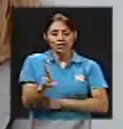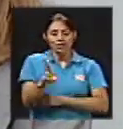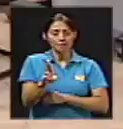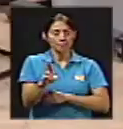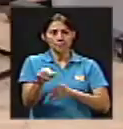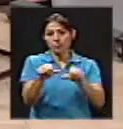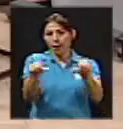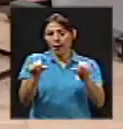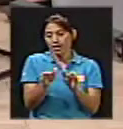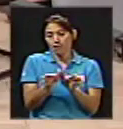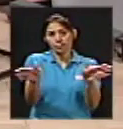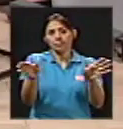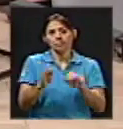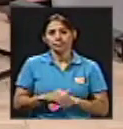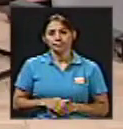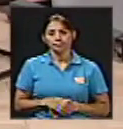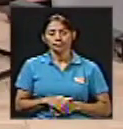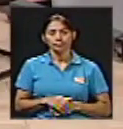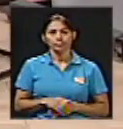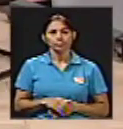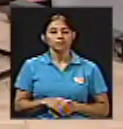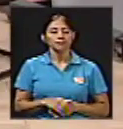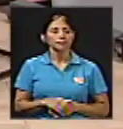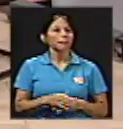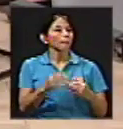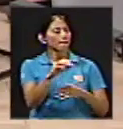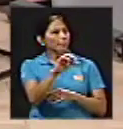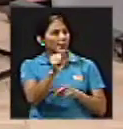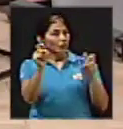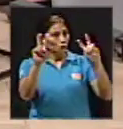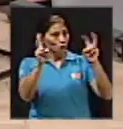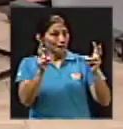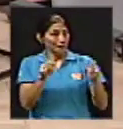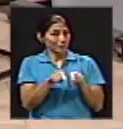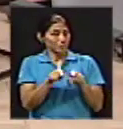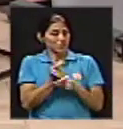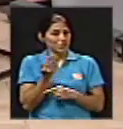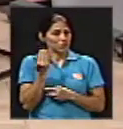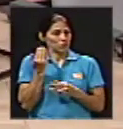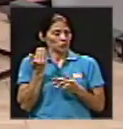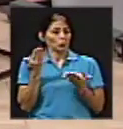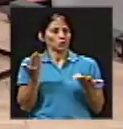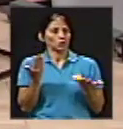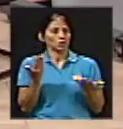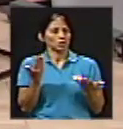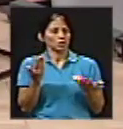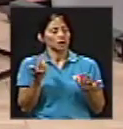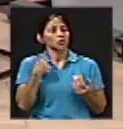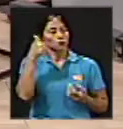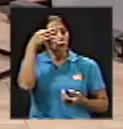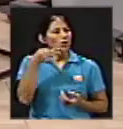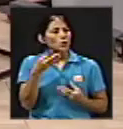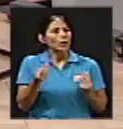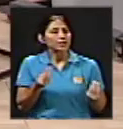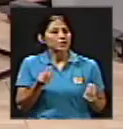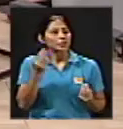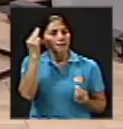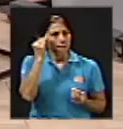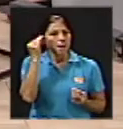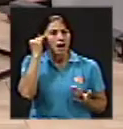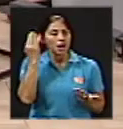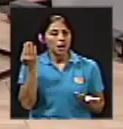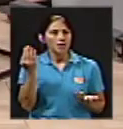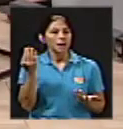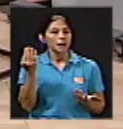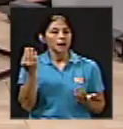país. Hay otro capítulo que de alguna manera es reciente y yo creo que es madurez y